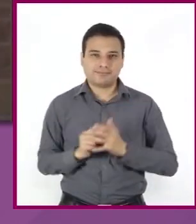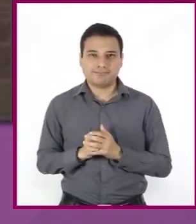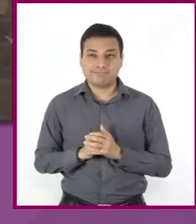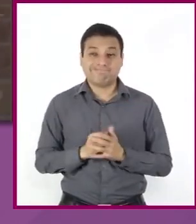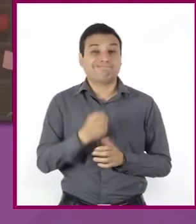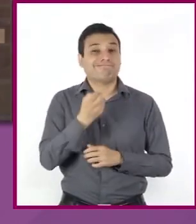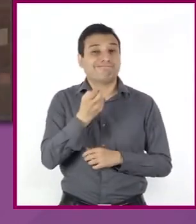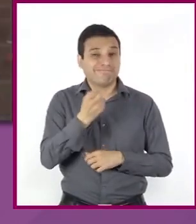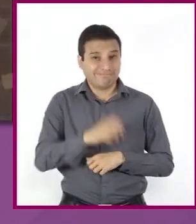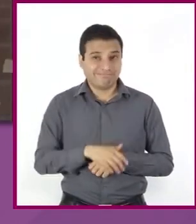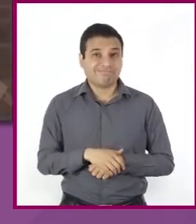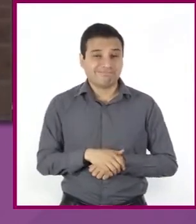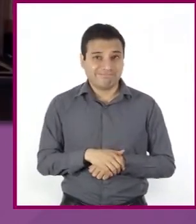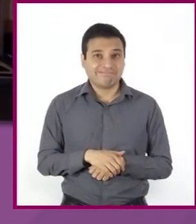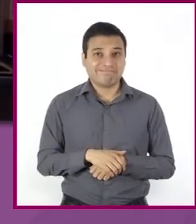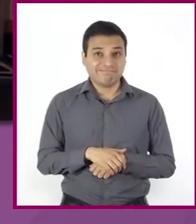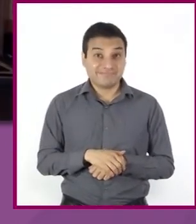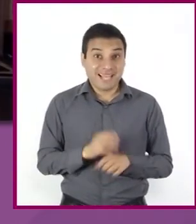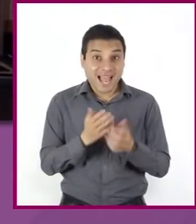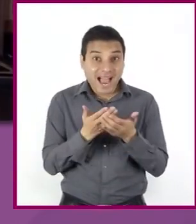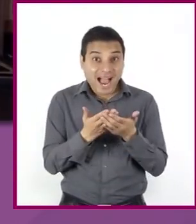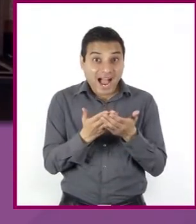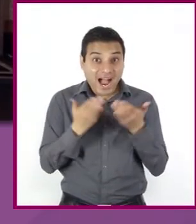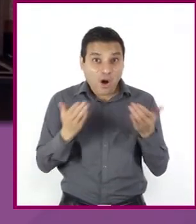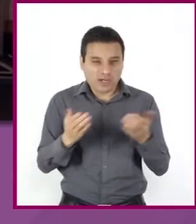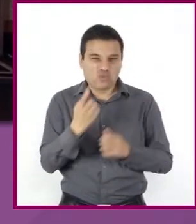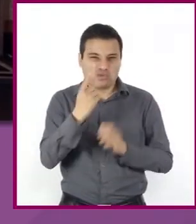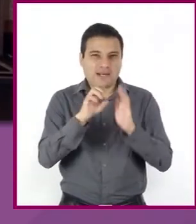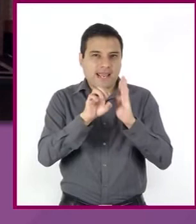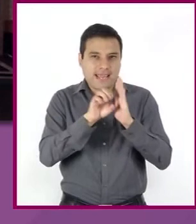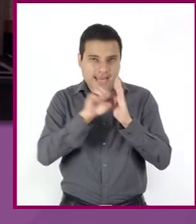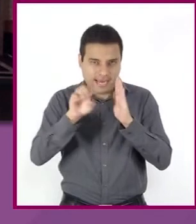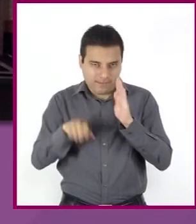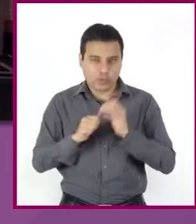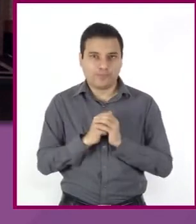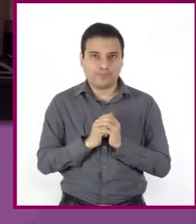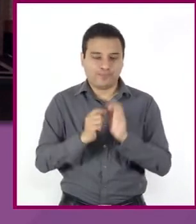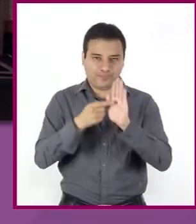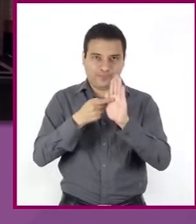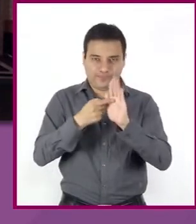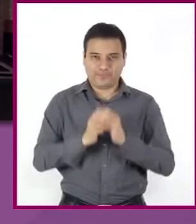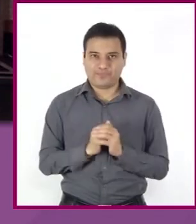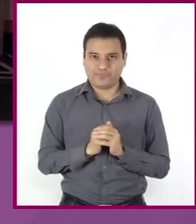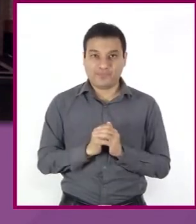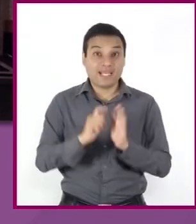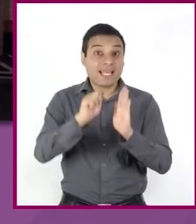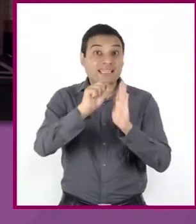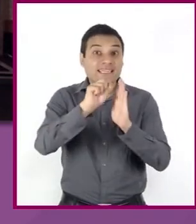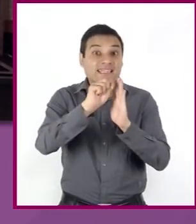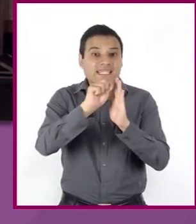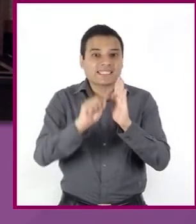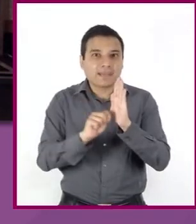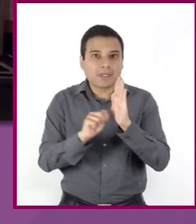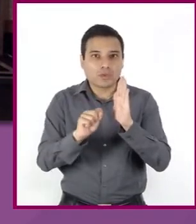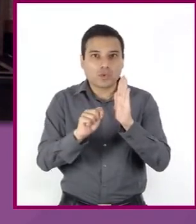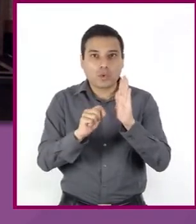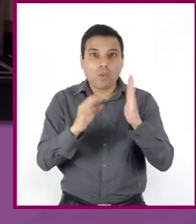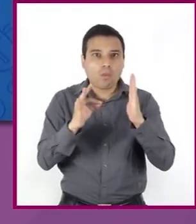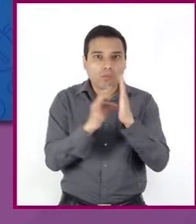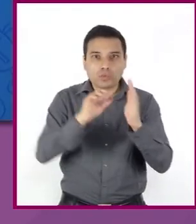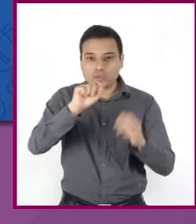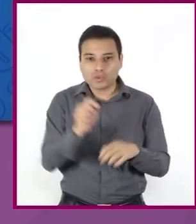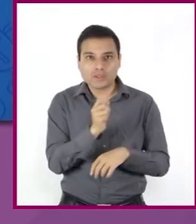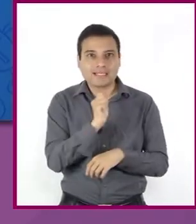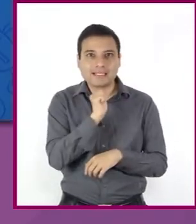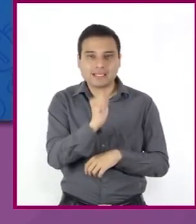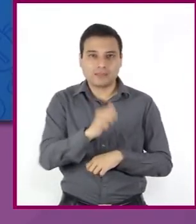¡Así es! Ahora veamos un ejemplo. Les presento el testamento sin puntuación.